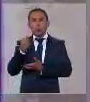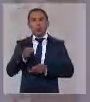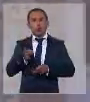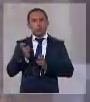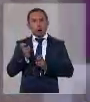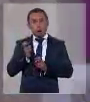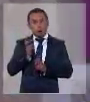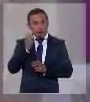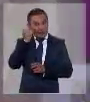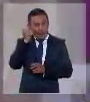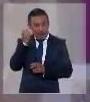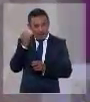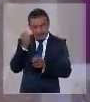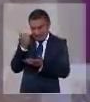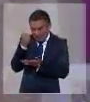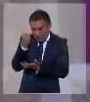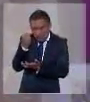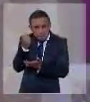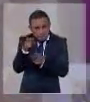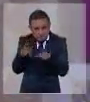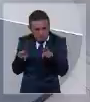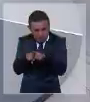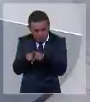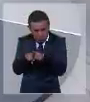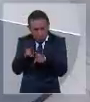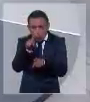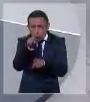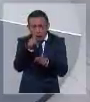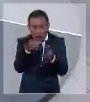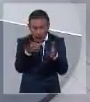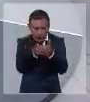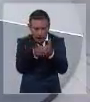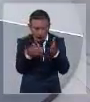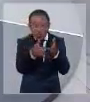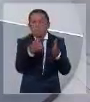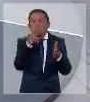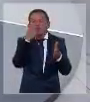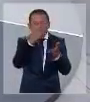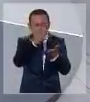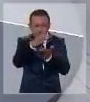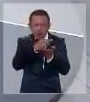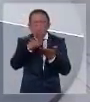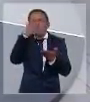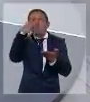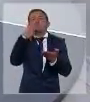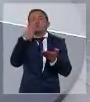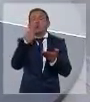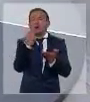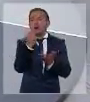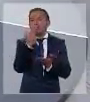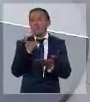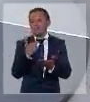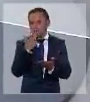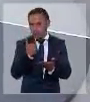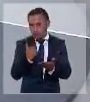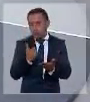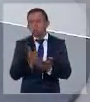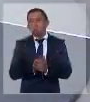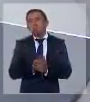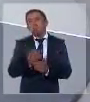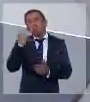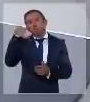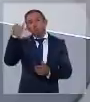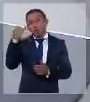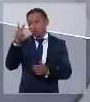la diabetes, una caja de pastillas para la diabetes, que cuesta en